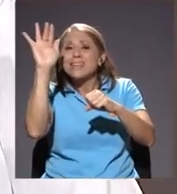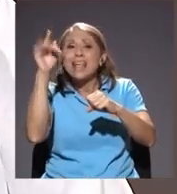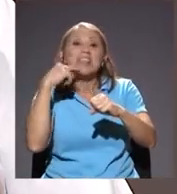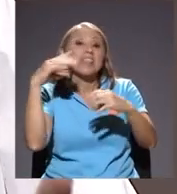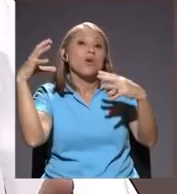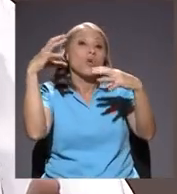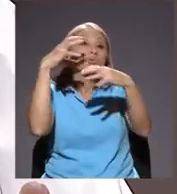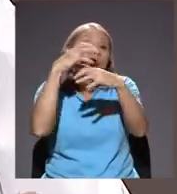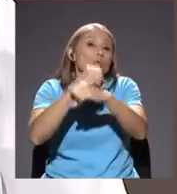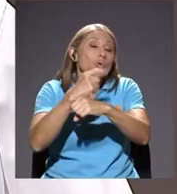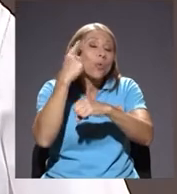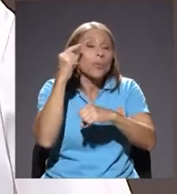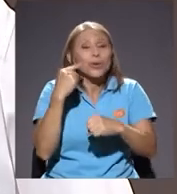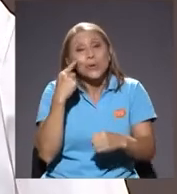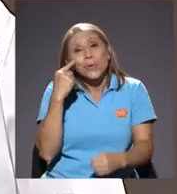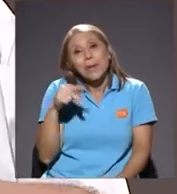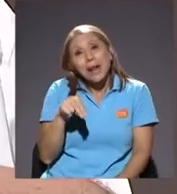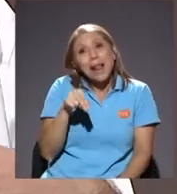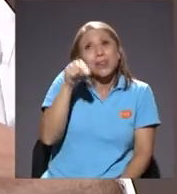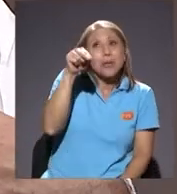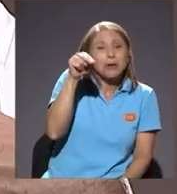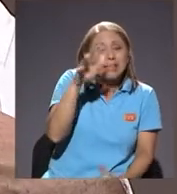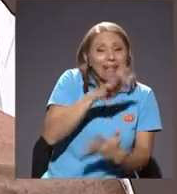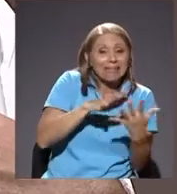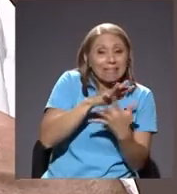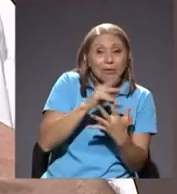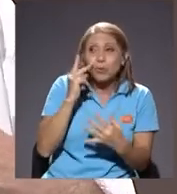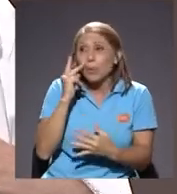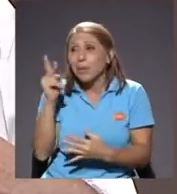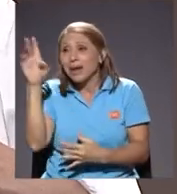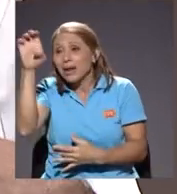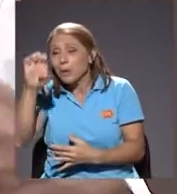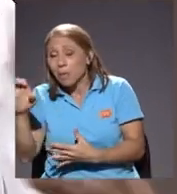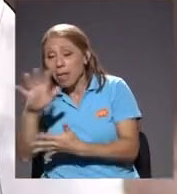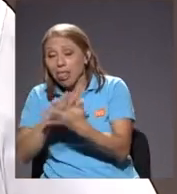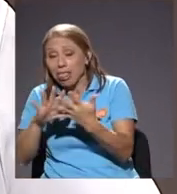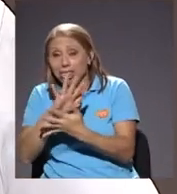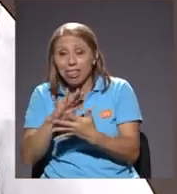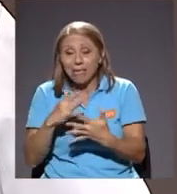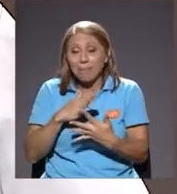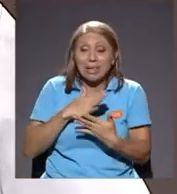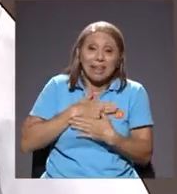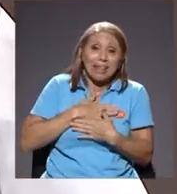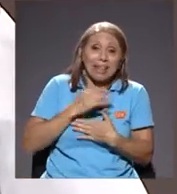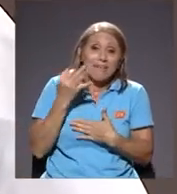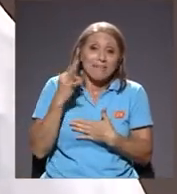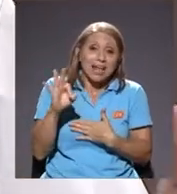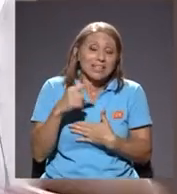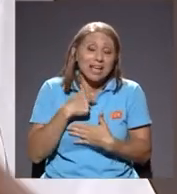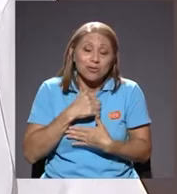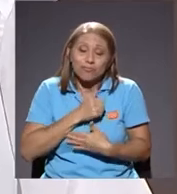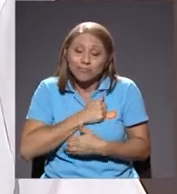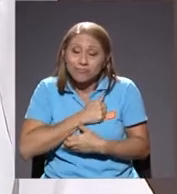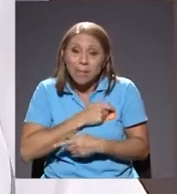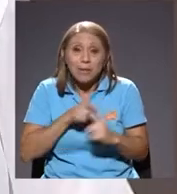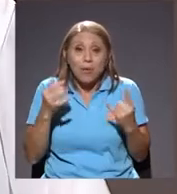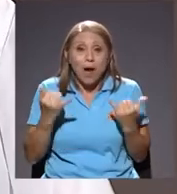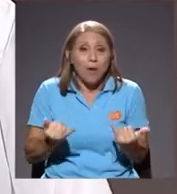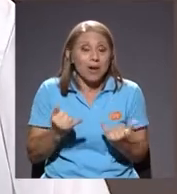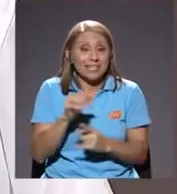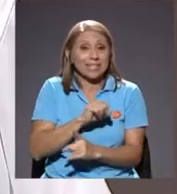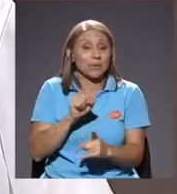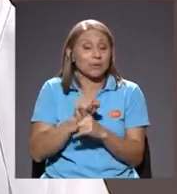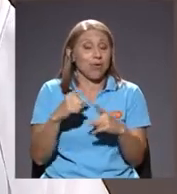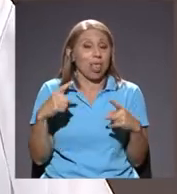europa es tan real y cimos mi querida francia la que tanto adoro ahora hay de repente una situación muy complicada bueno nosotros podemos